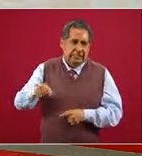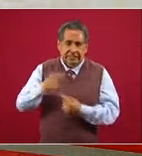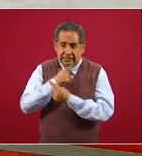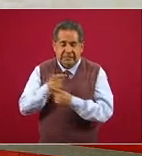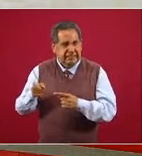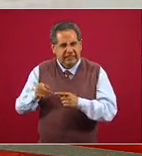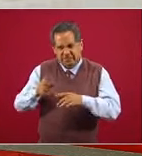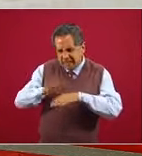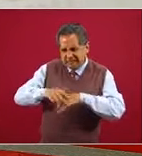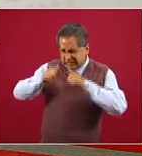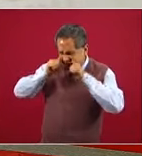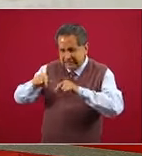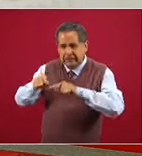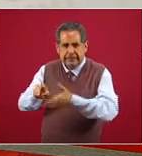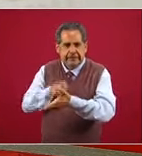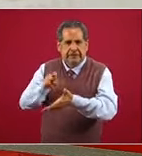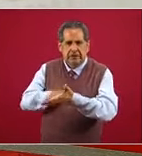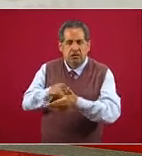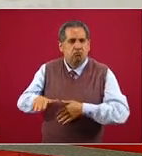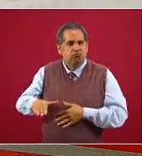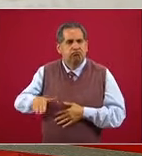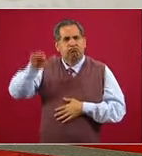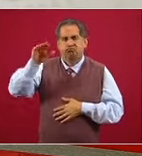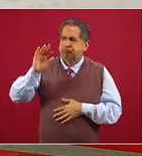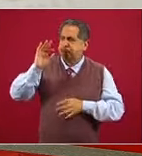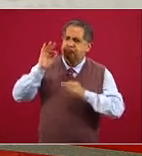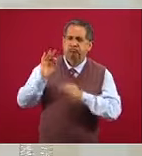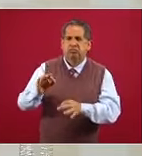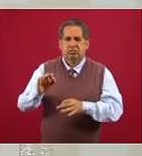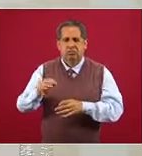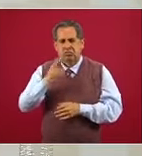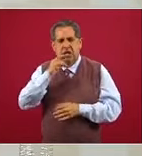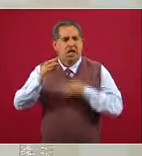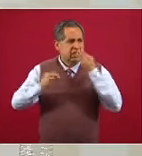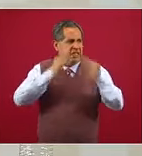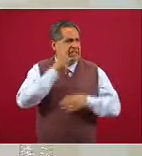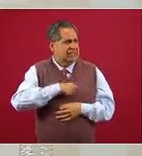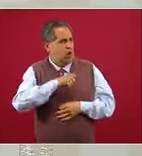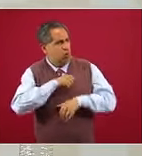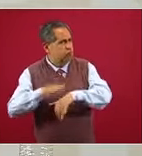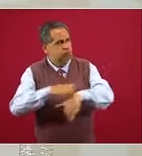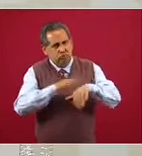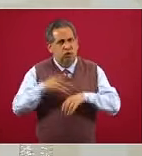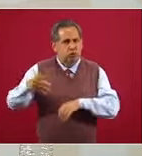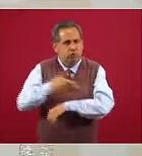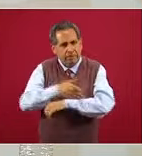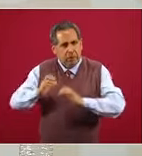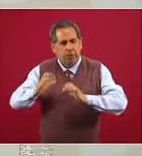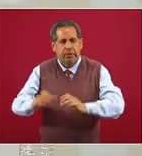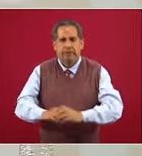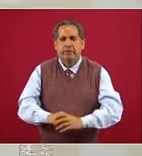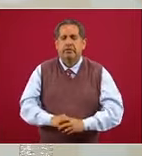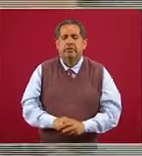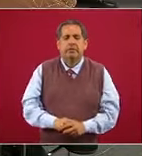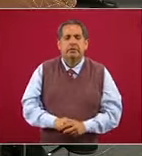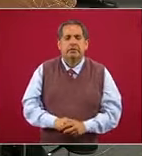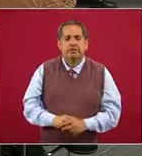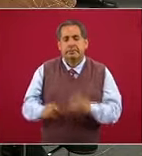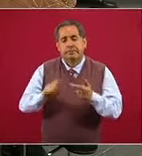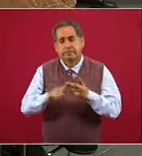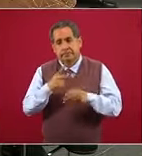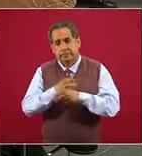con más ímpetu y facilidad se pueden convertir, además, en los mejores promotores de la salud en sus familias. Gracias. Y